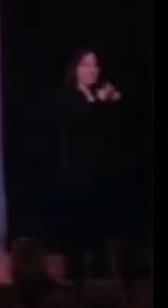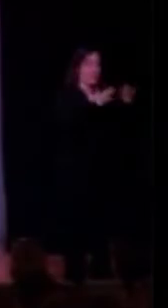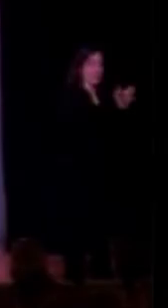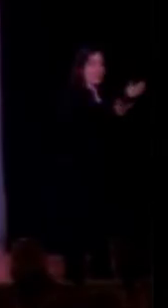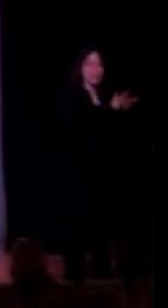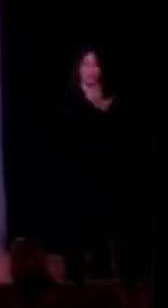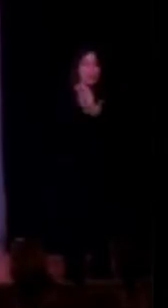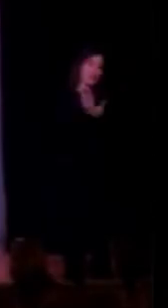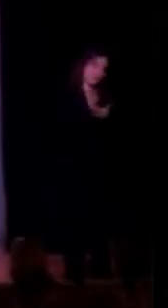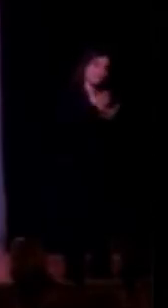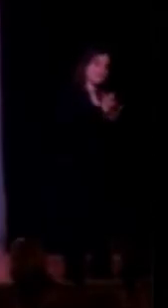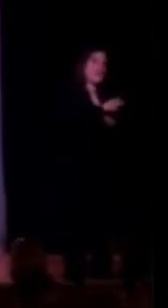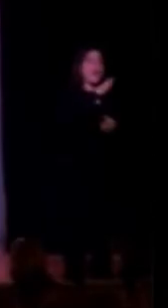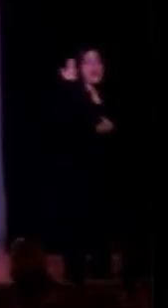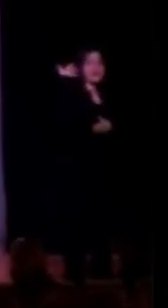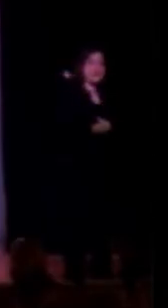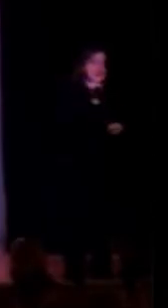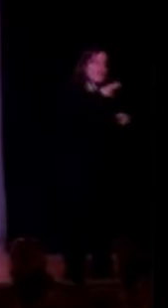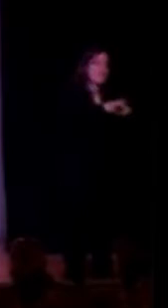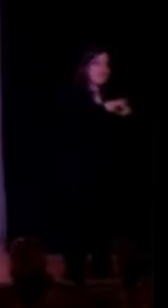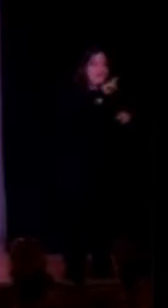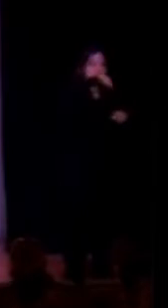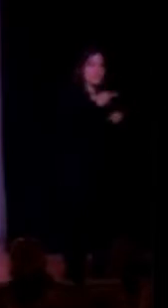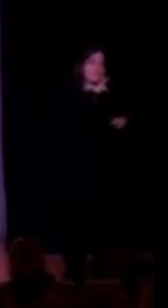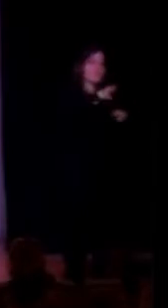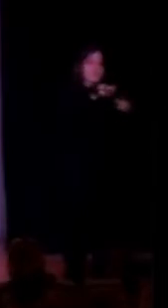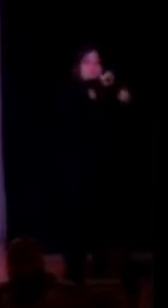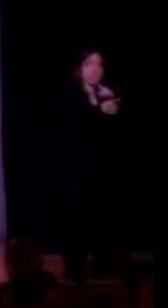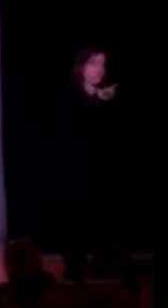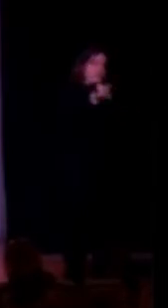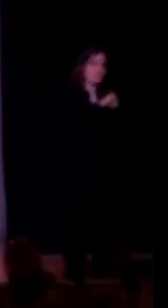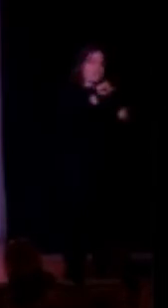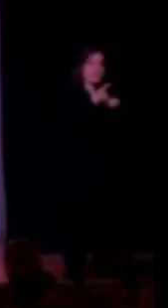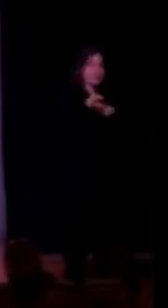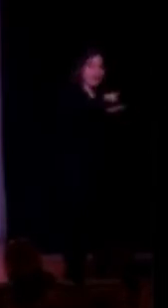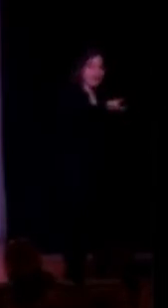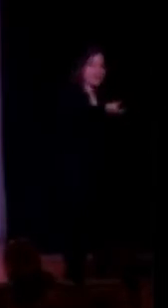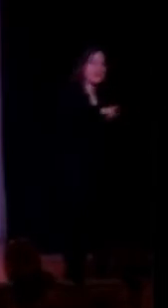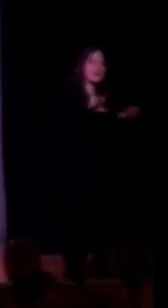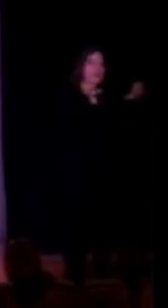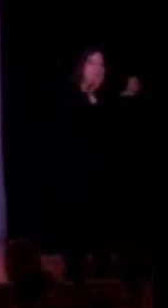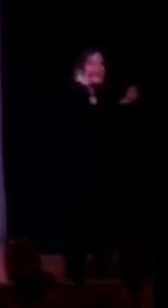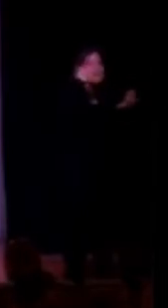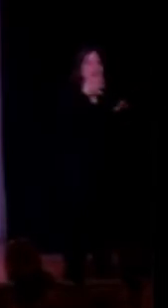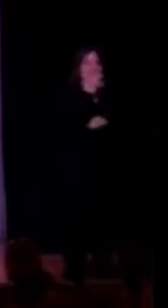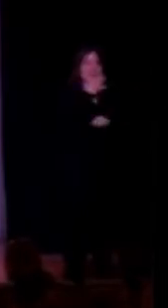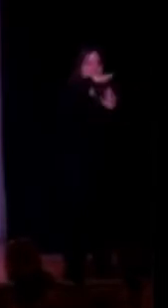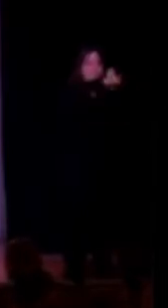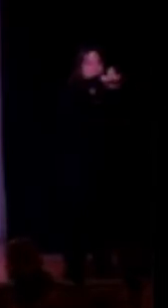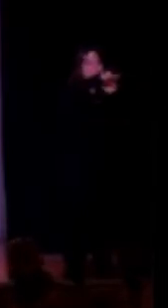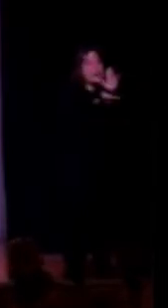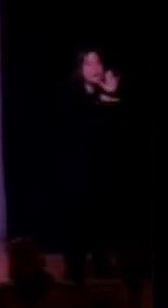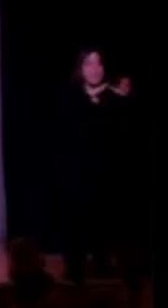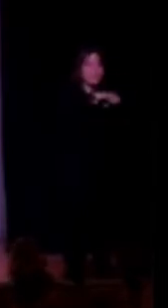llamó no sé que luego no sé cuántos y ahora no sé cómo es igual son programas de funcionamiento al funcionamiento interno